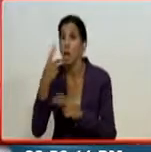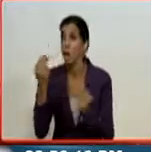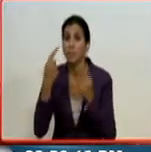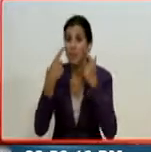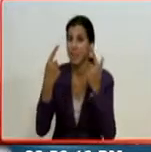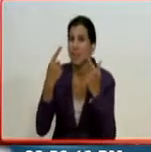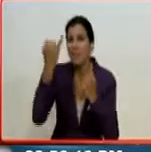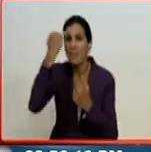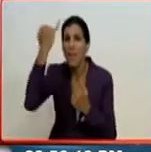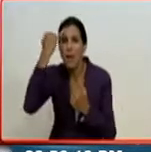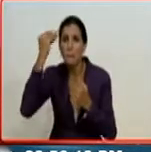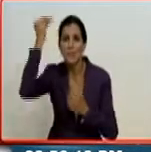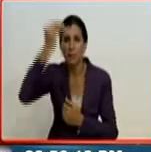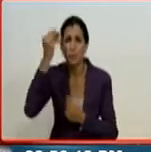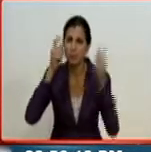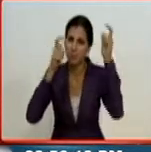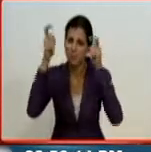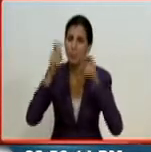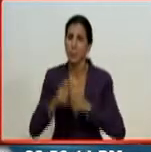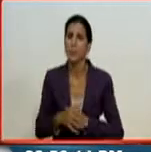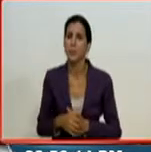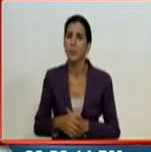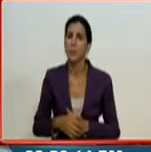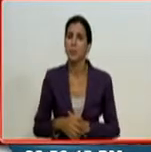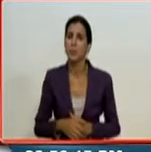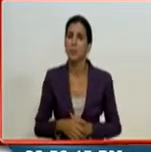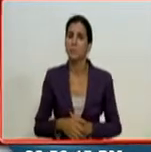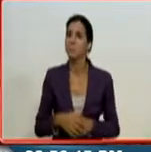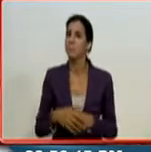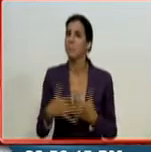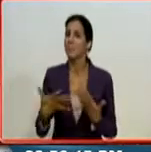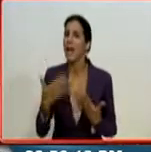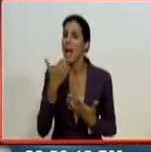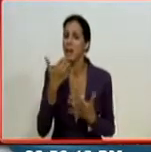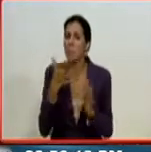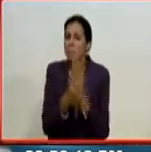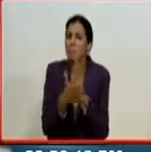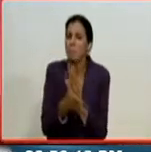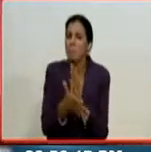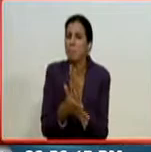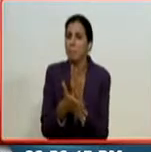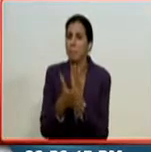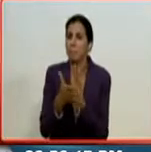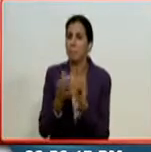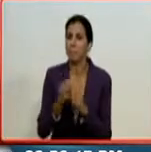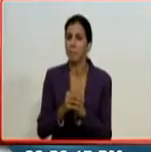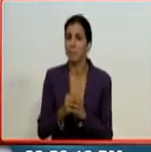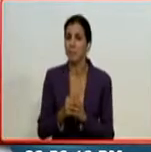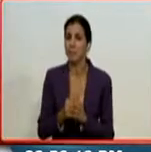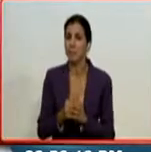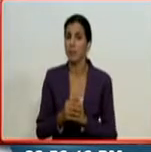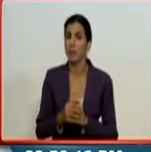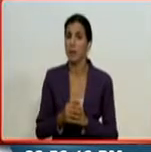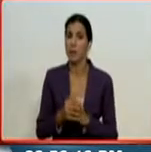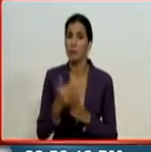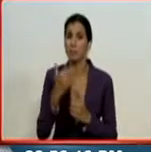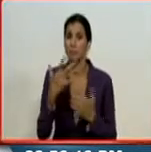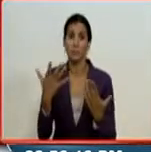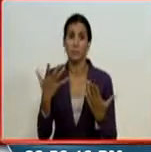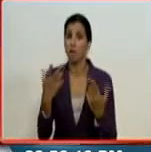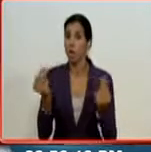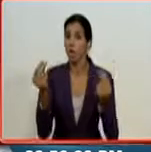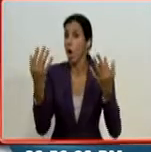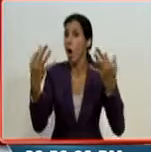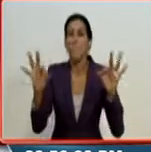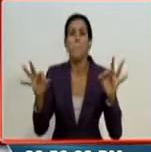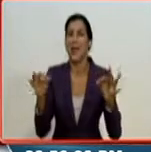todo, ¿no? Su pensamiento, viéndolo como acontecimiento, ¿no? como la normalidad, en el mejor sentido de